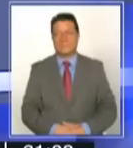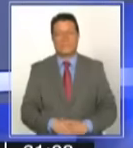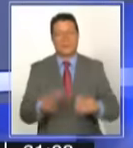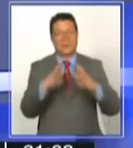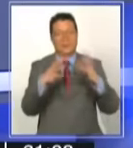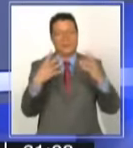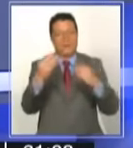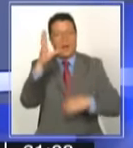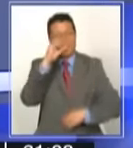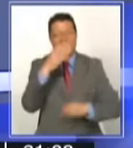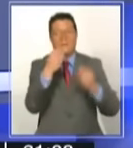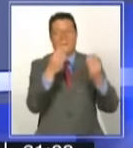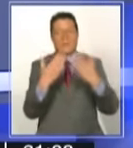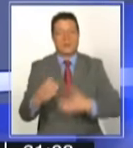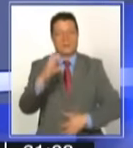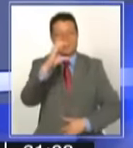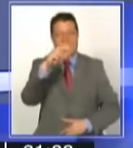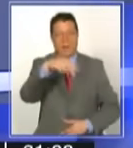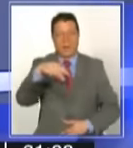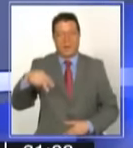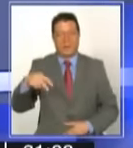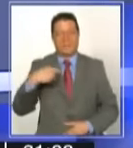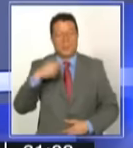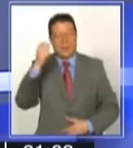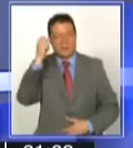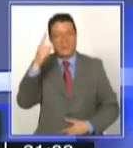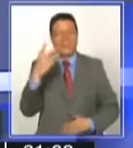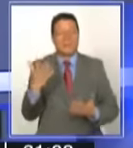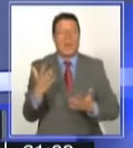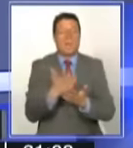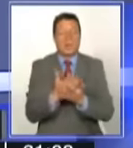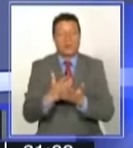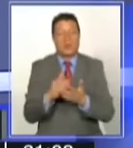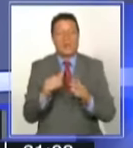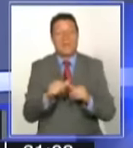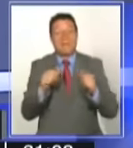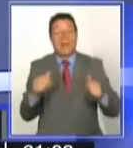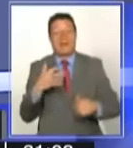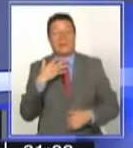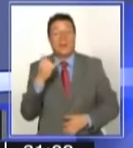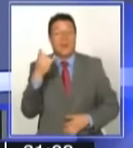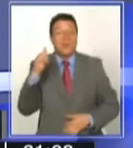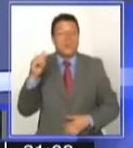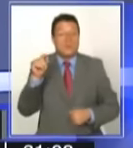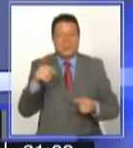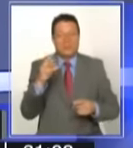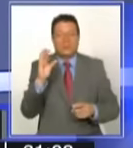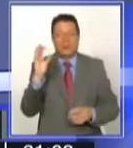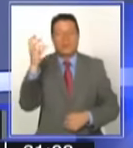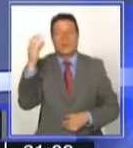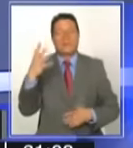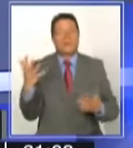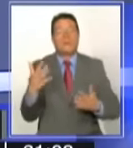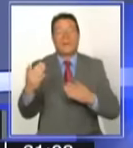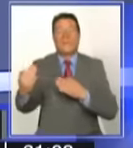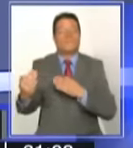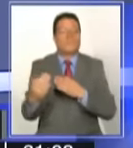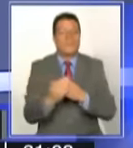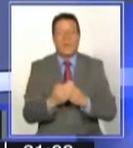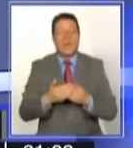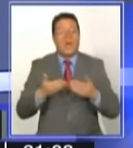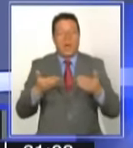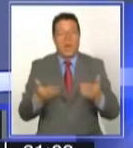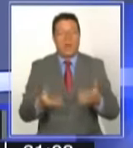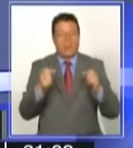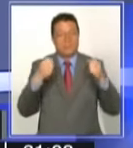Muy buenas noches, bienvenidos a CNN Prime. Sabemos lo que pasó, pero más que nunca no tenemos la menor idea de lo que va a suceder tras